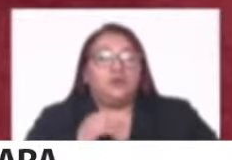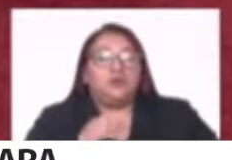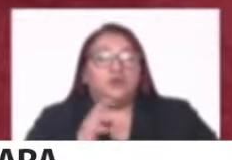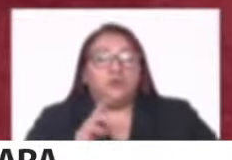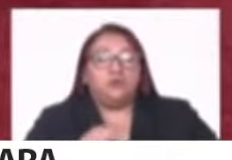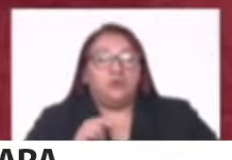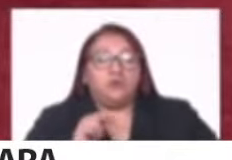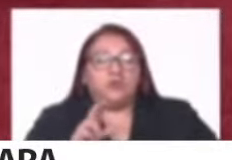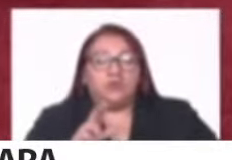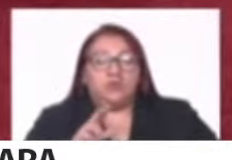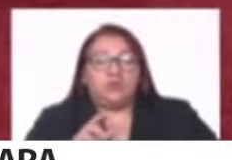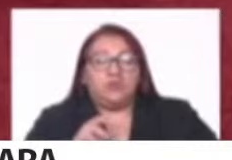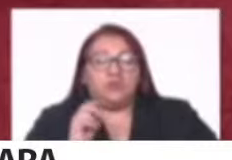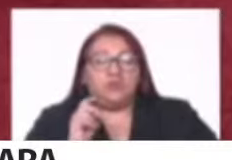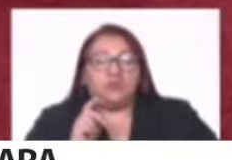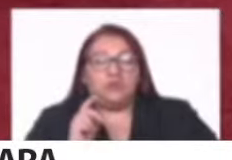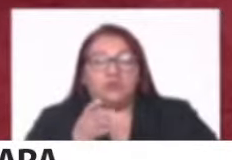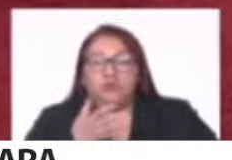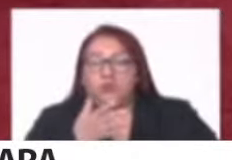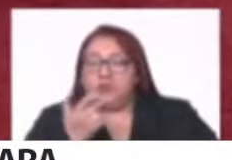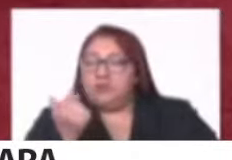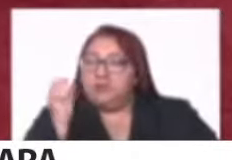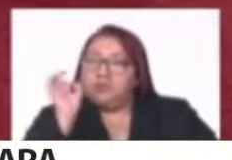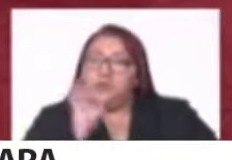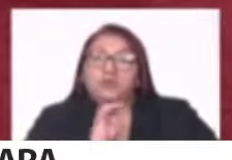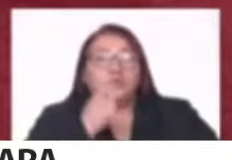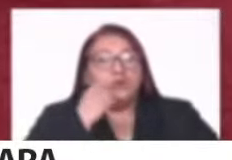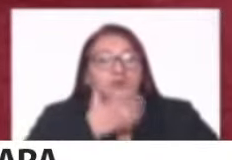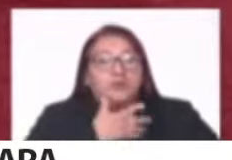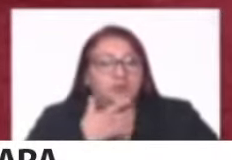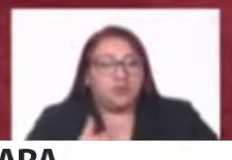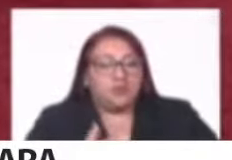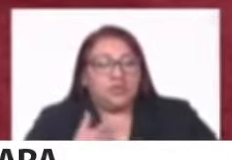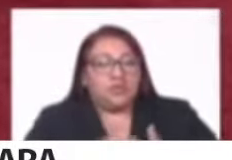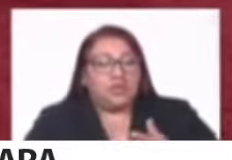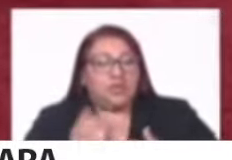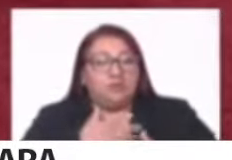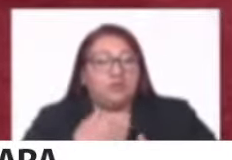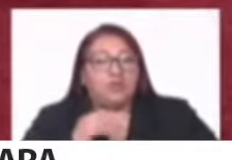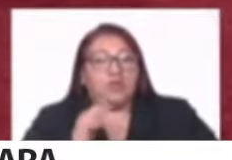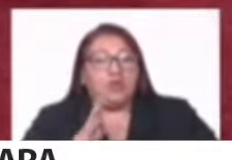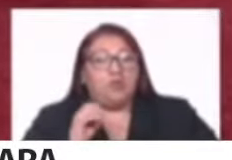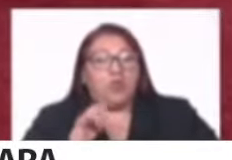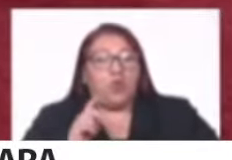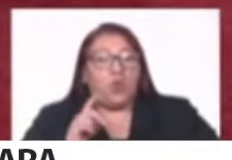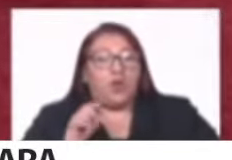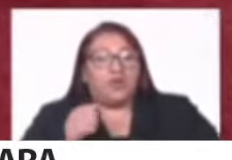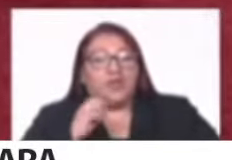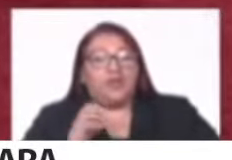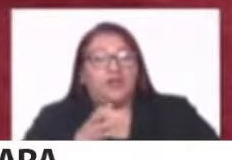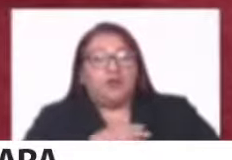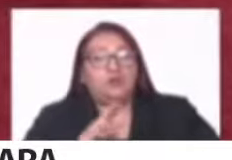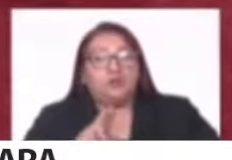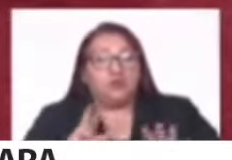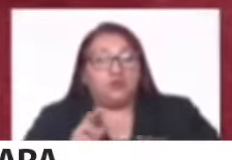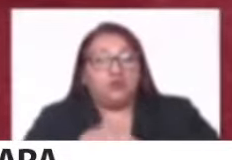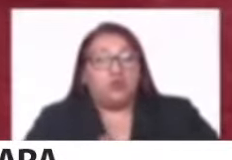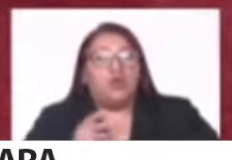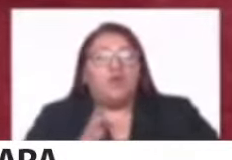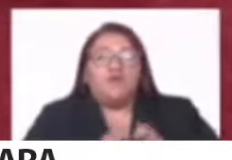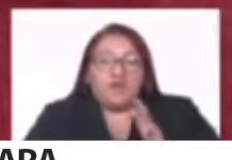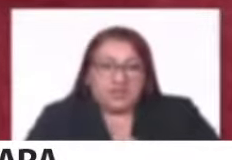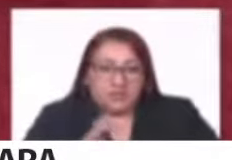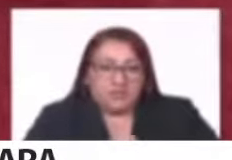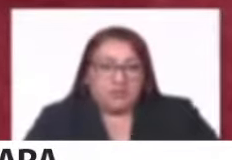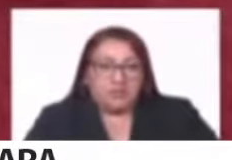2023. No olvidemos, señor presidente, que la presidenta Boluarte anunció en su discurso del 28 de julio el